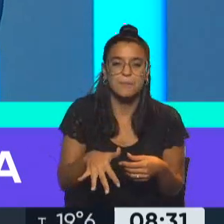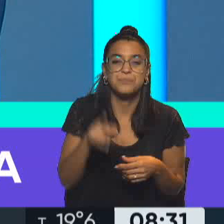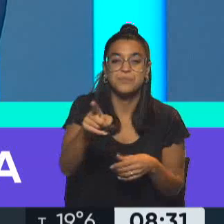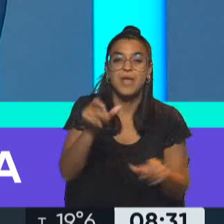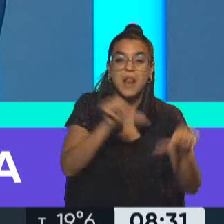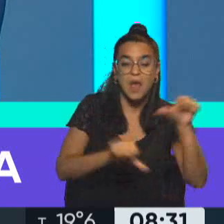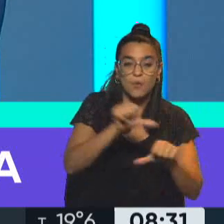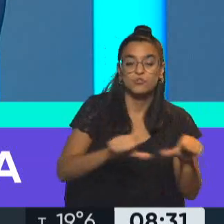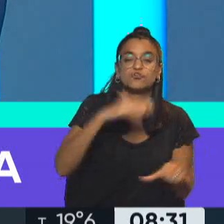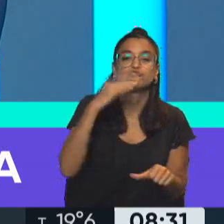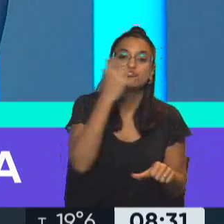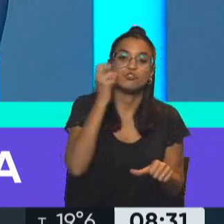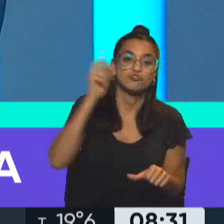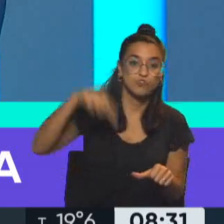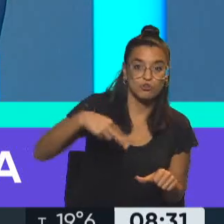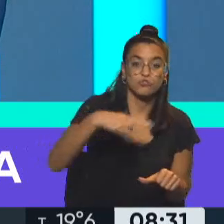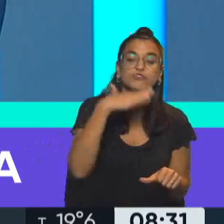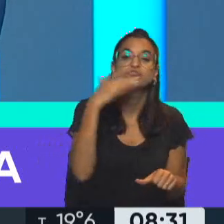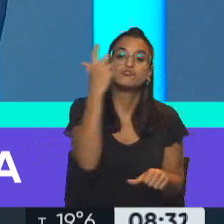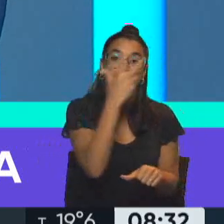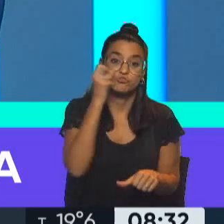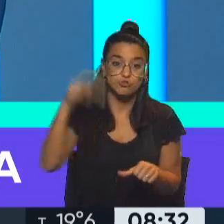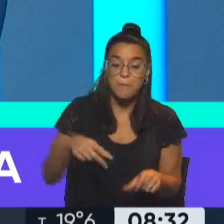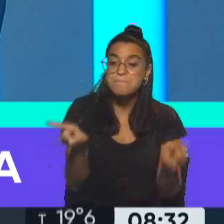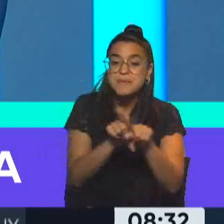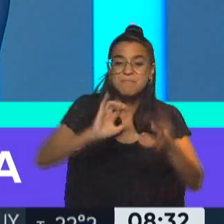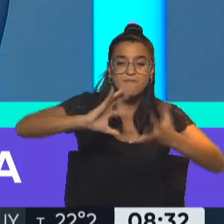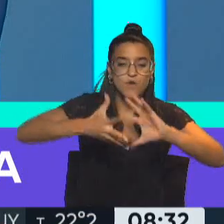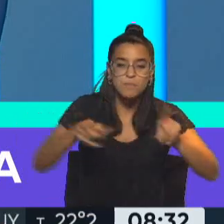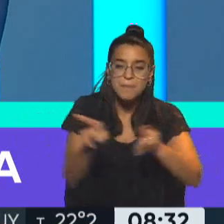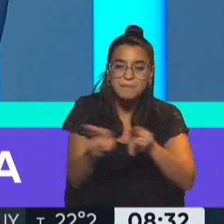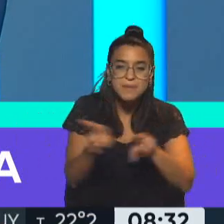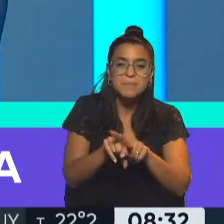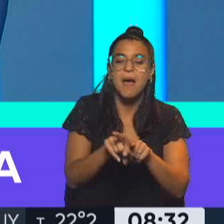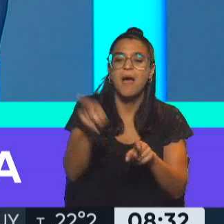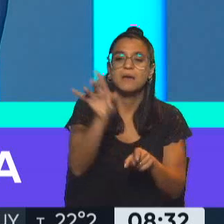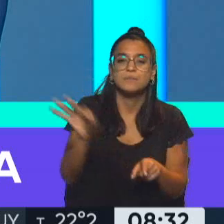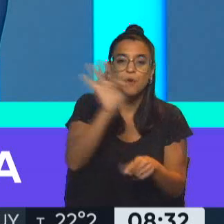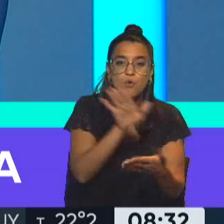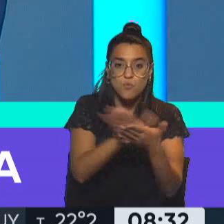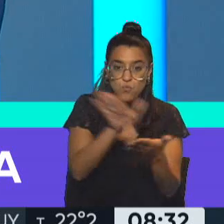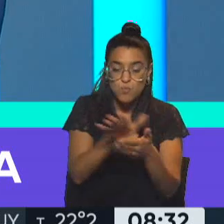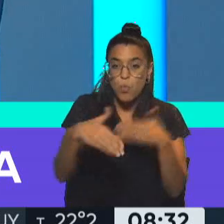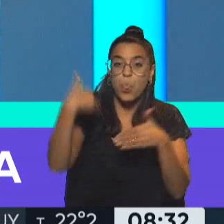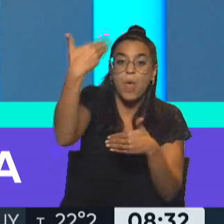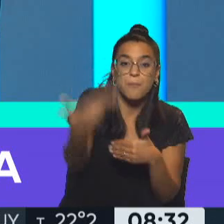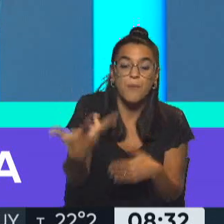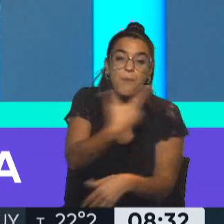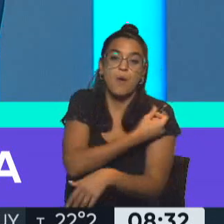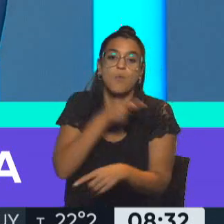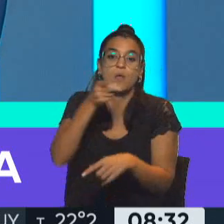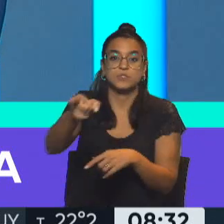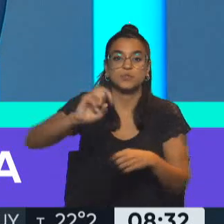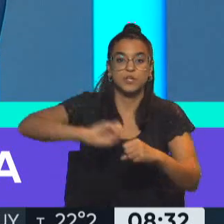laboratorio johnson y johnson que utiliza la misma plataforma de adenovirus que luego utilizó para la vacuna para cubrir